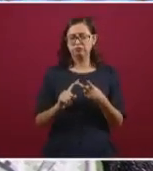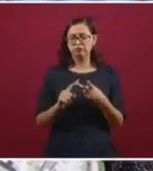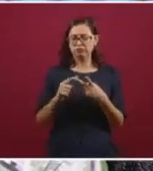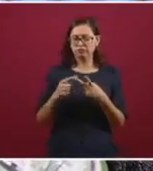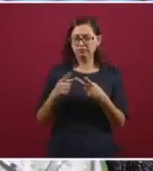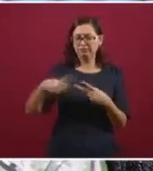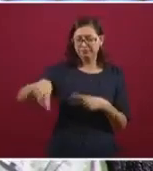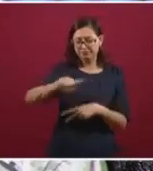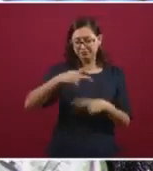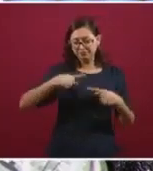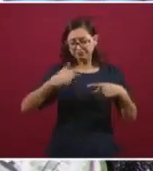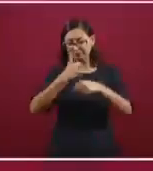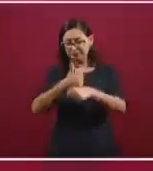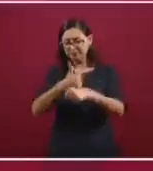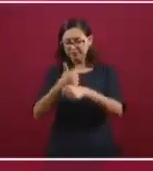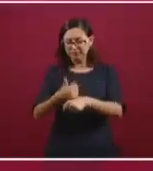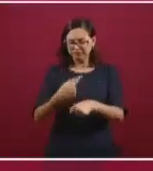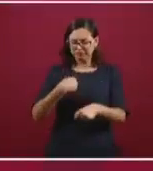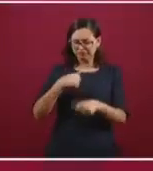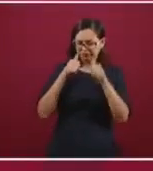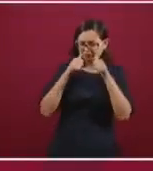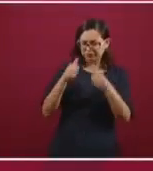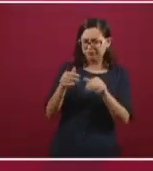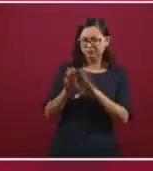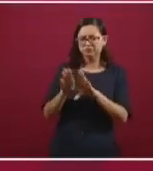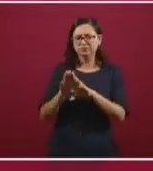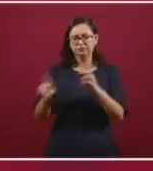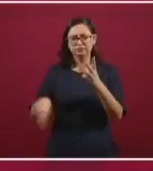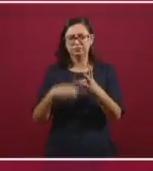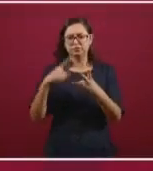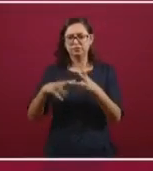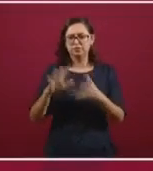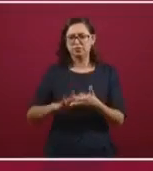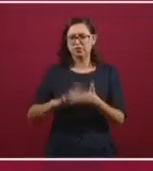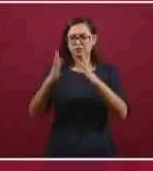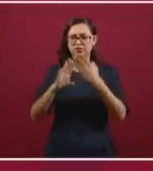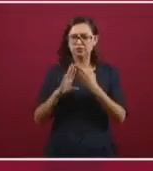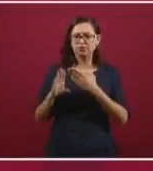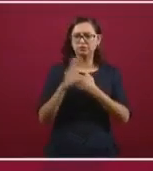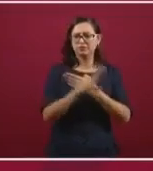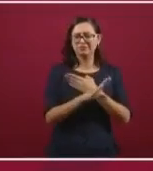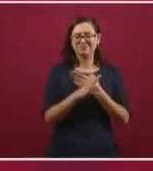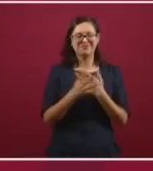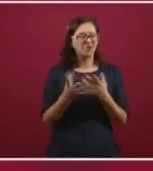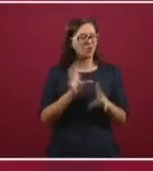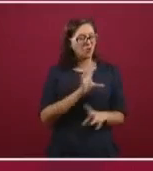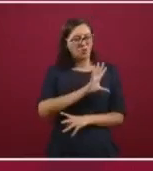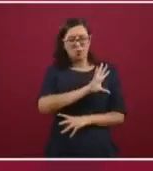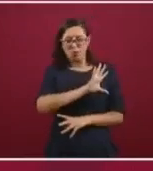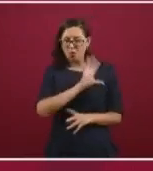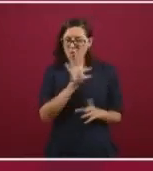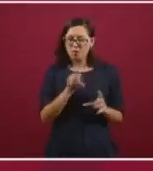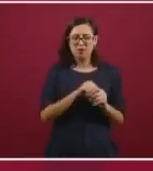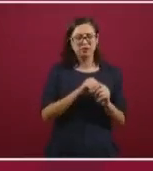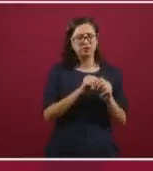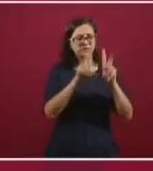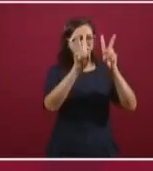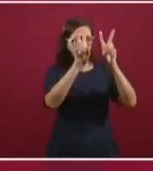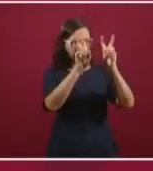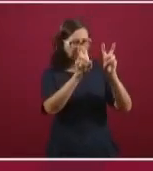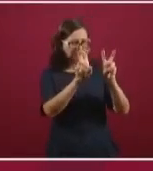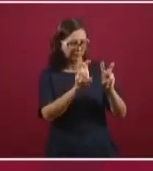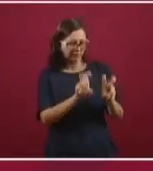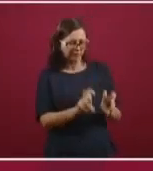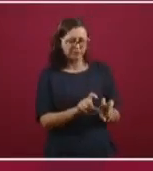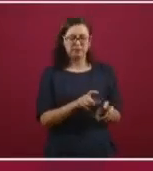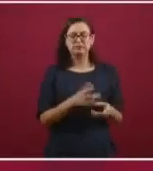víctimas del delito, prevención de violencia. Es decir, toda la currícula es precisamente